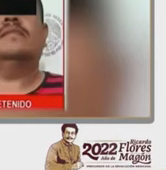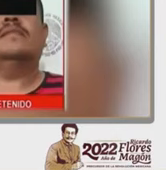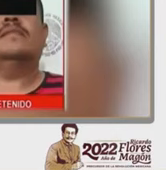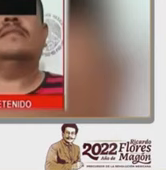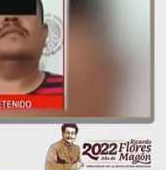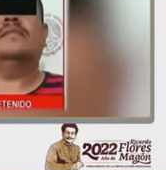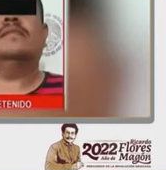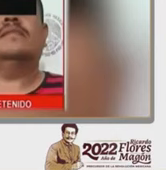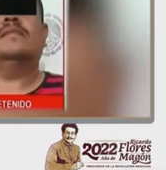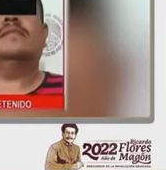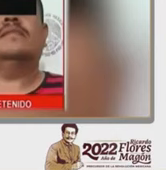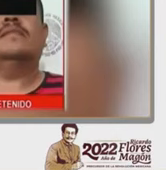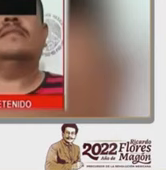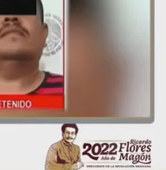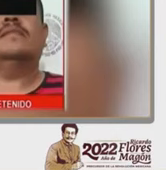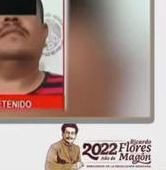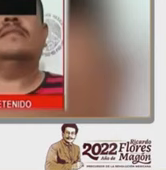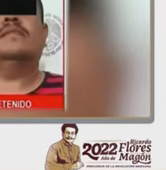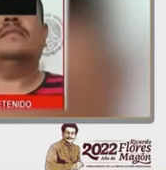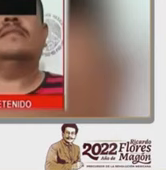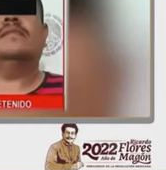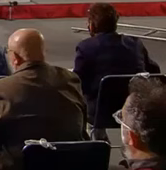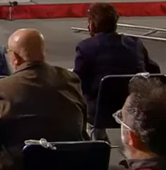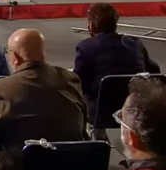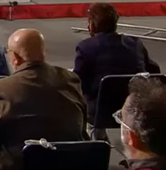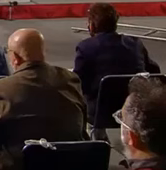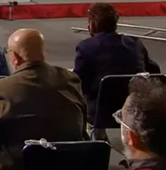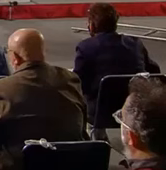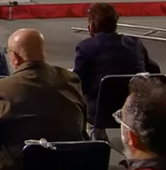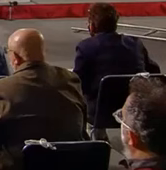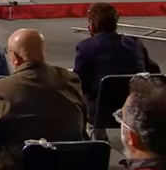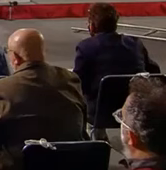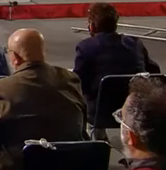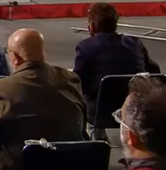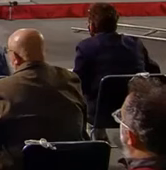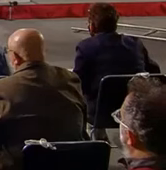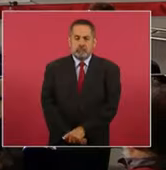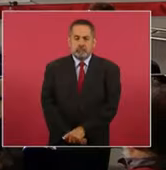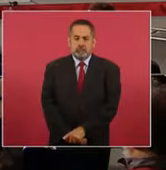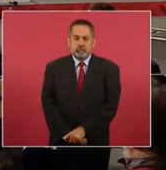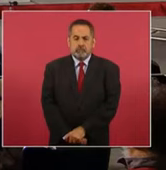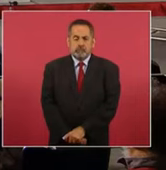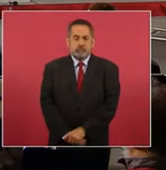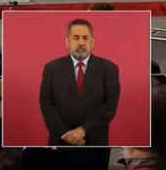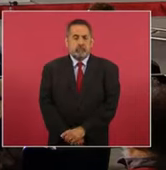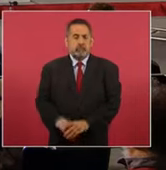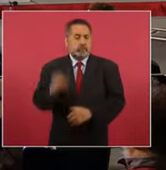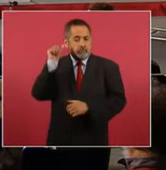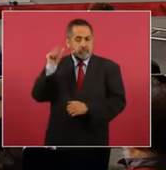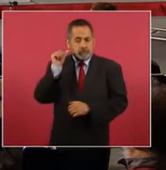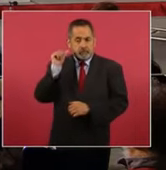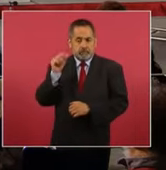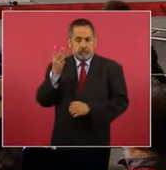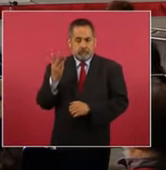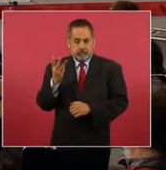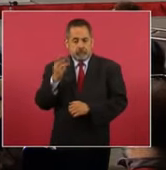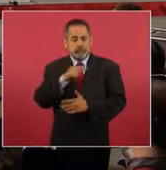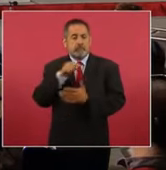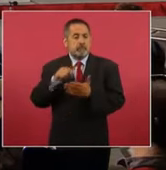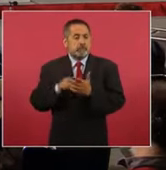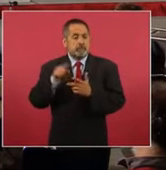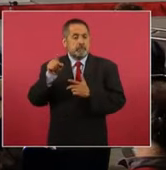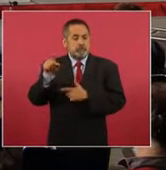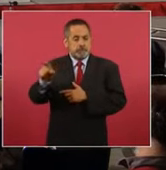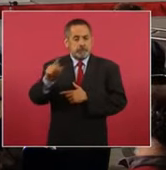desaparición de los 43 estudiantes de Ayotzinapa. El día 3 de abril, en Ascensión, Chihuahua,